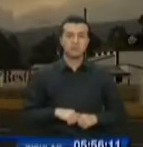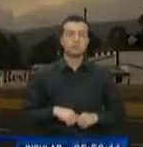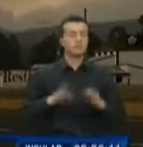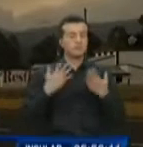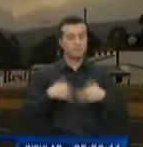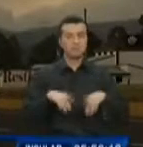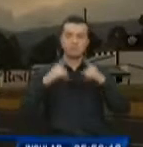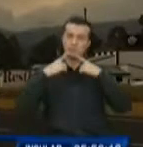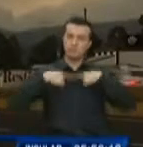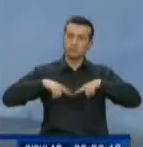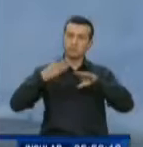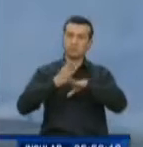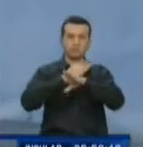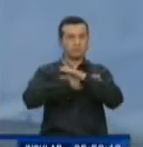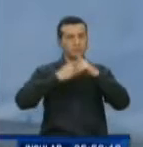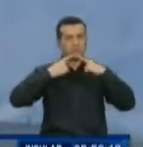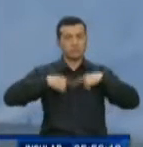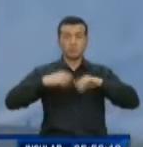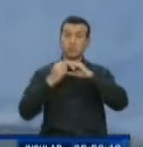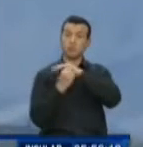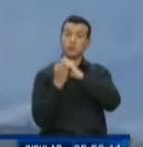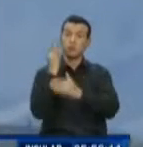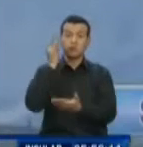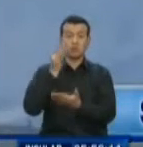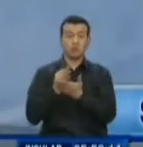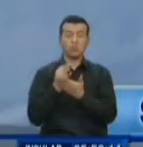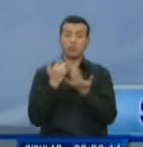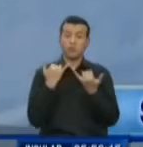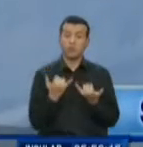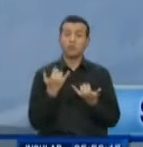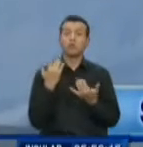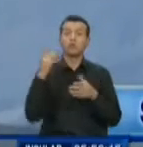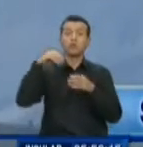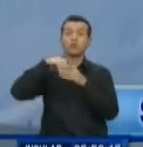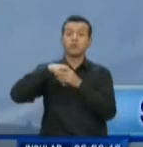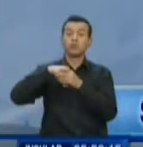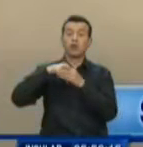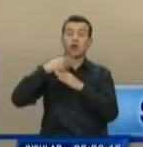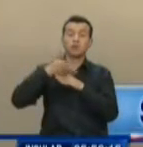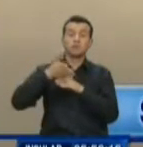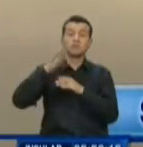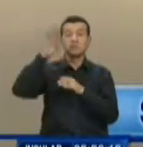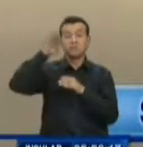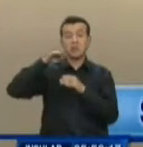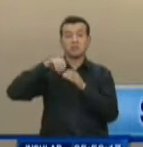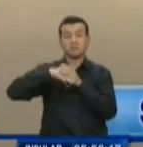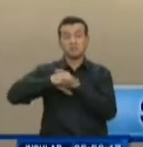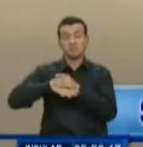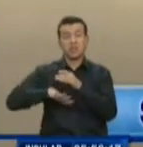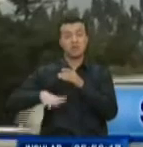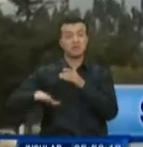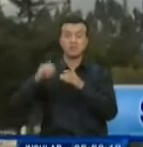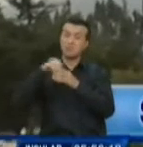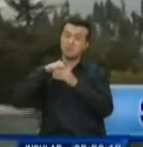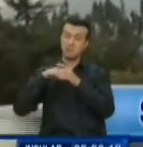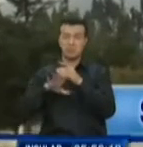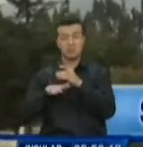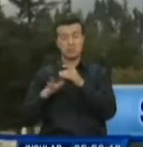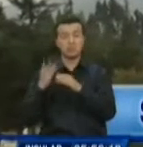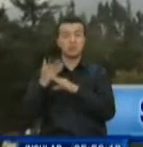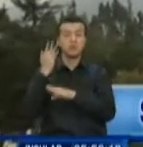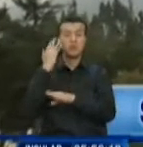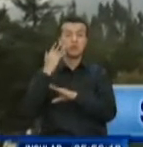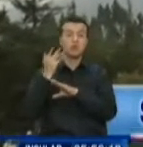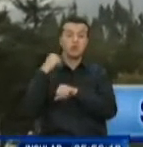se ratifica la información ya difundida. El volcán Cotopaxi tiene al momento una actividad externa baja y una interna moderada. Durante las